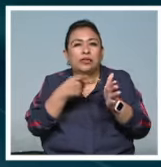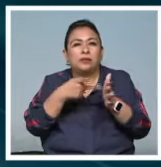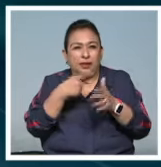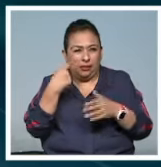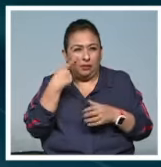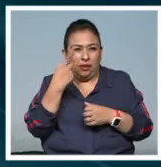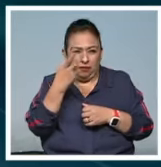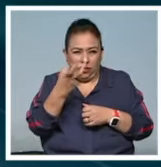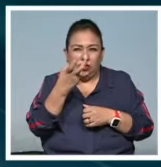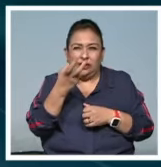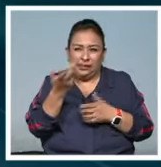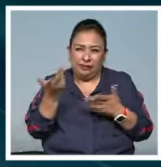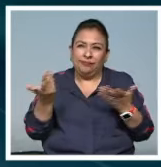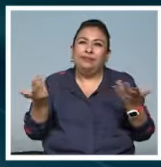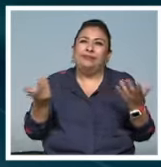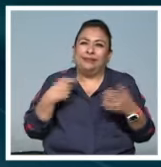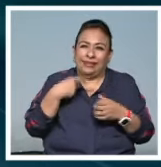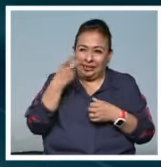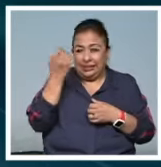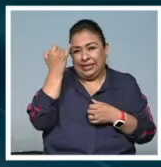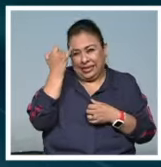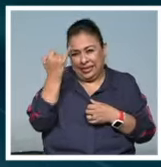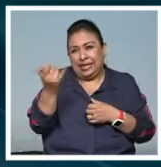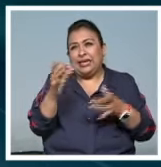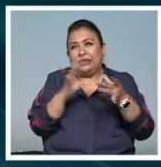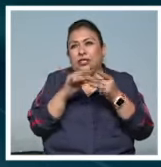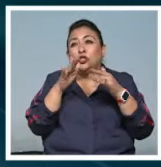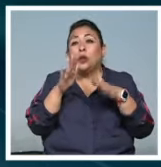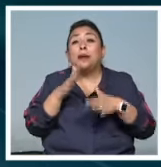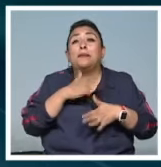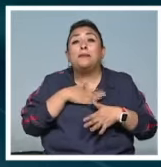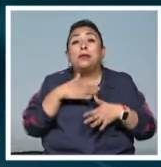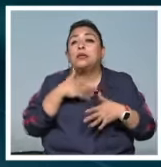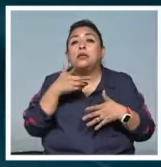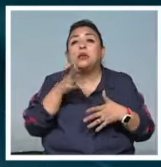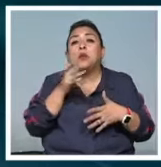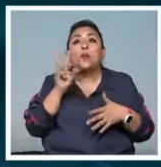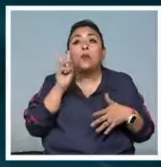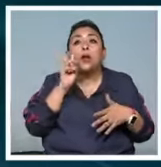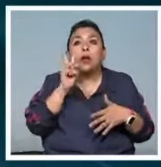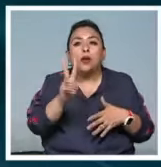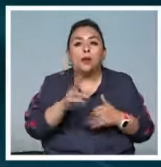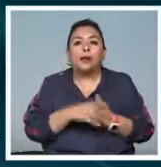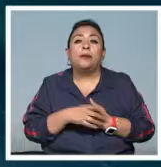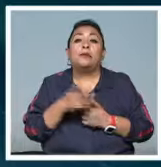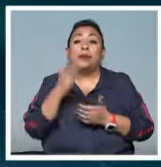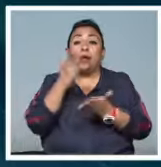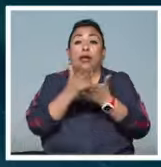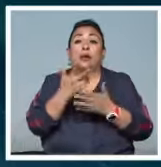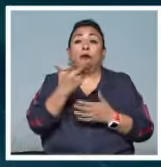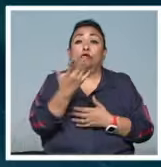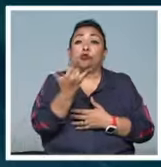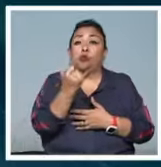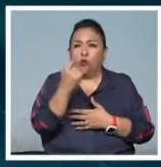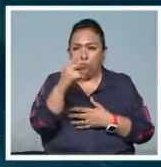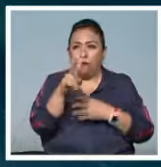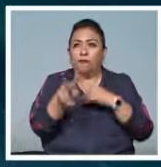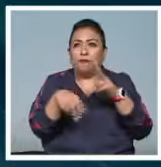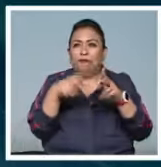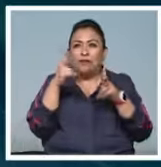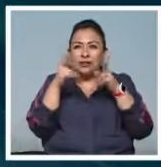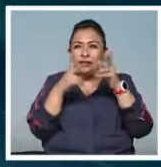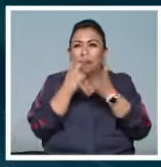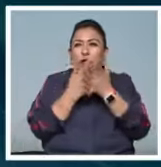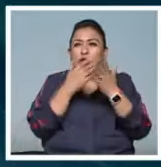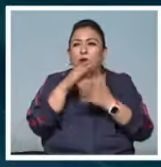veces. Y entonces pues esa es la idea, ¿no? Hablar sobre nuestros puntos ciegos. Tienen hasta el 8 de junio para visitar